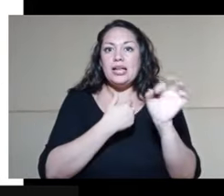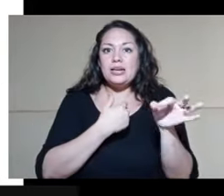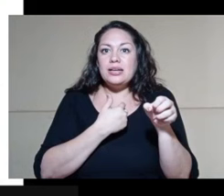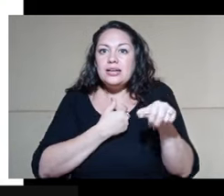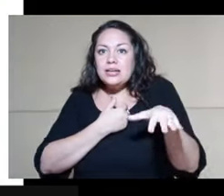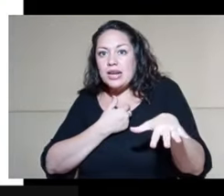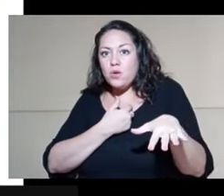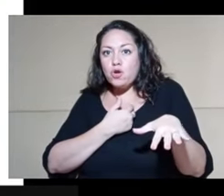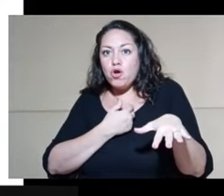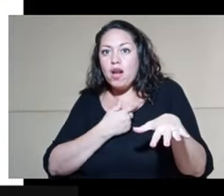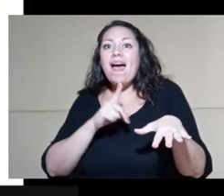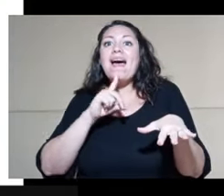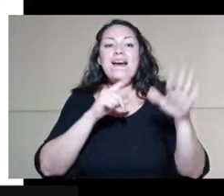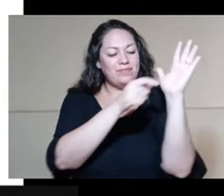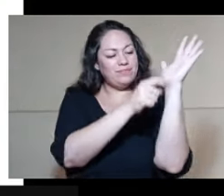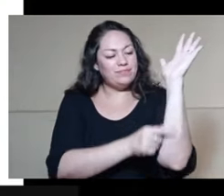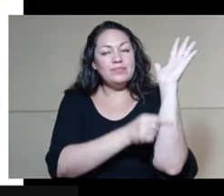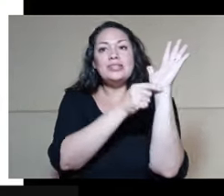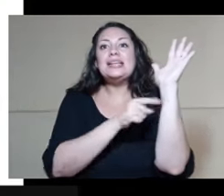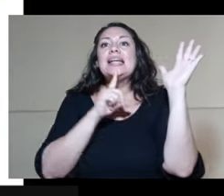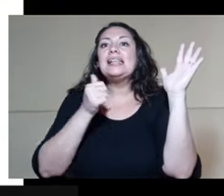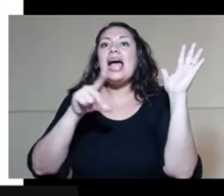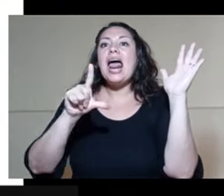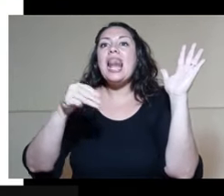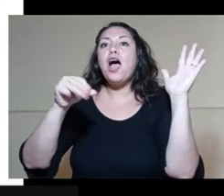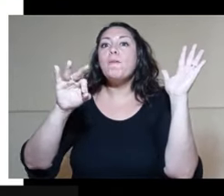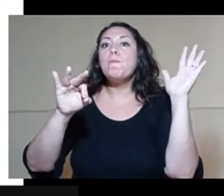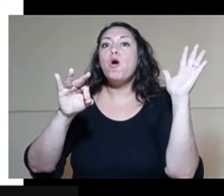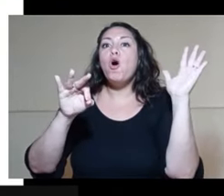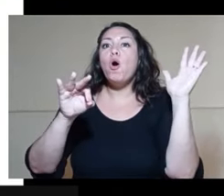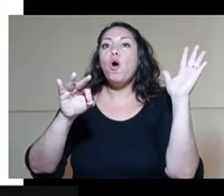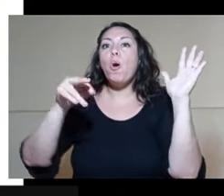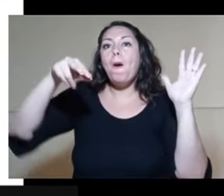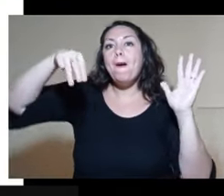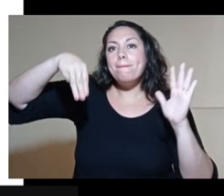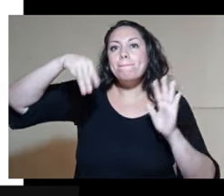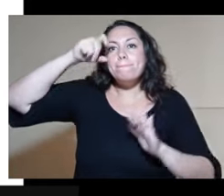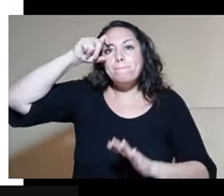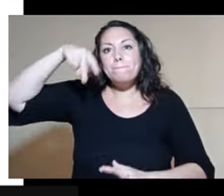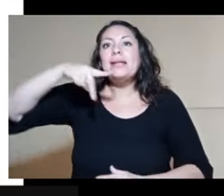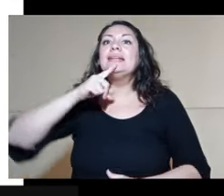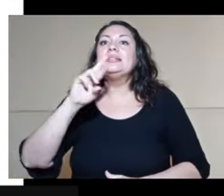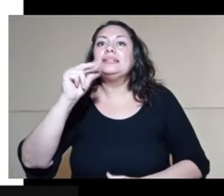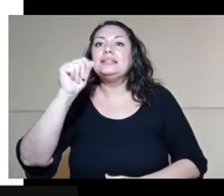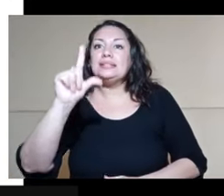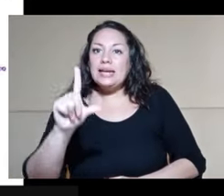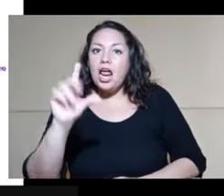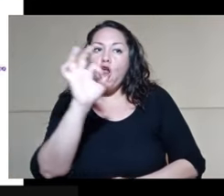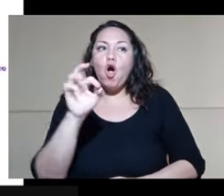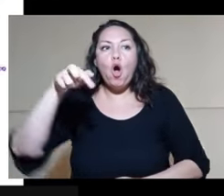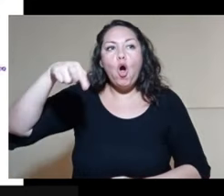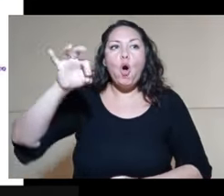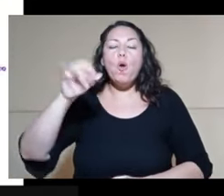neurona. ¿Dónde estaba la tercera neurona? En el tálamo, en el núcleo ventroposterolateral, así se llama. Núcleo ventral